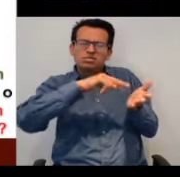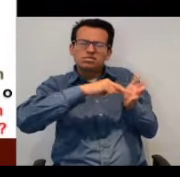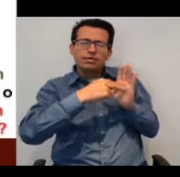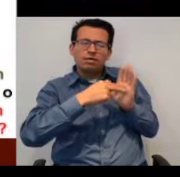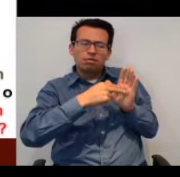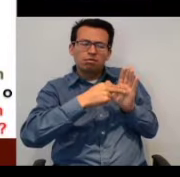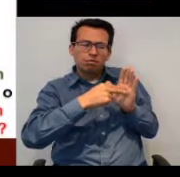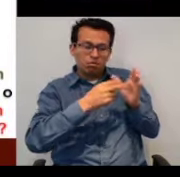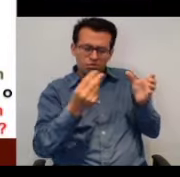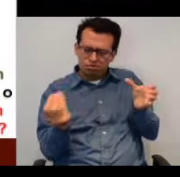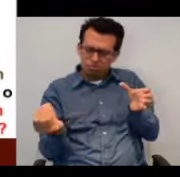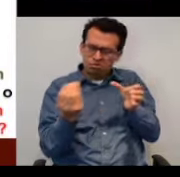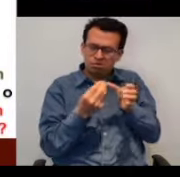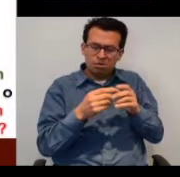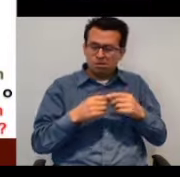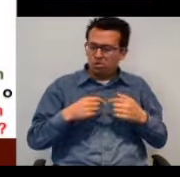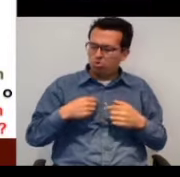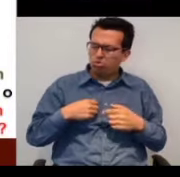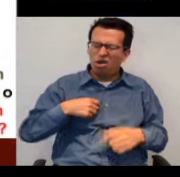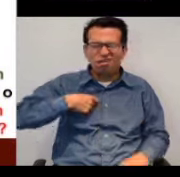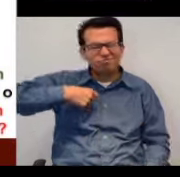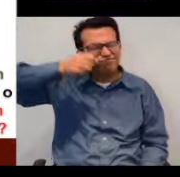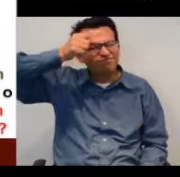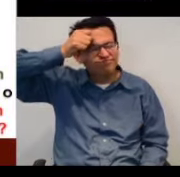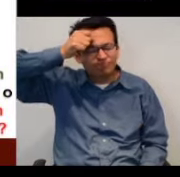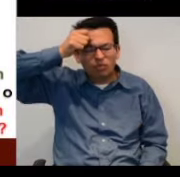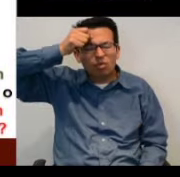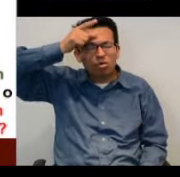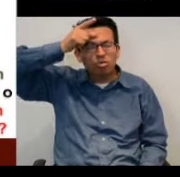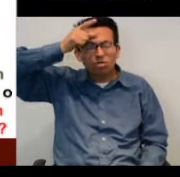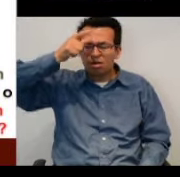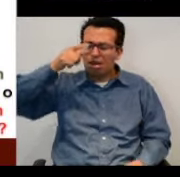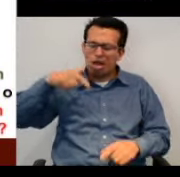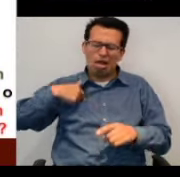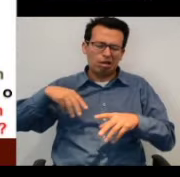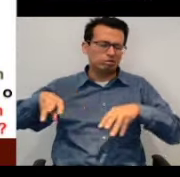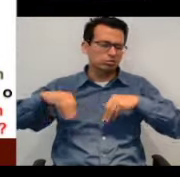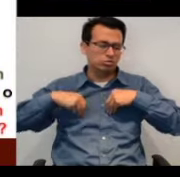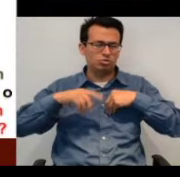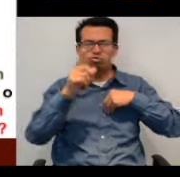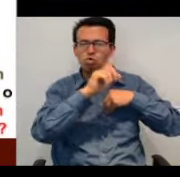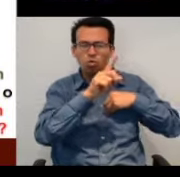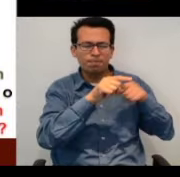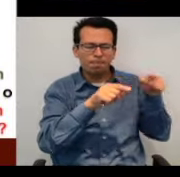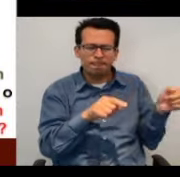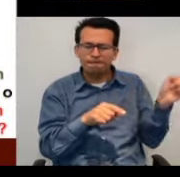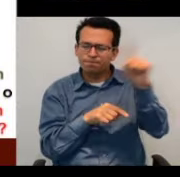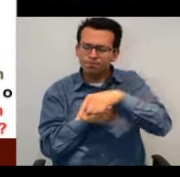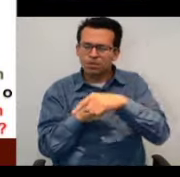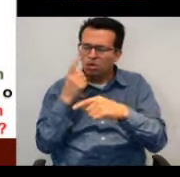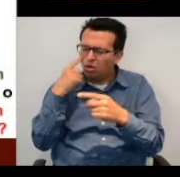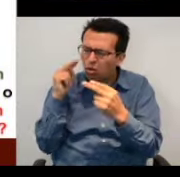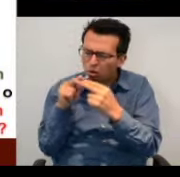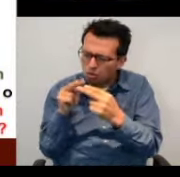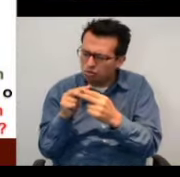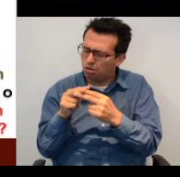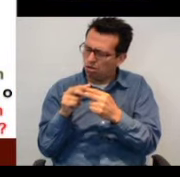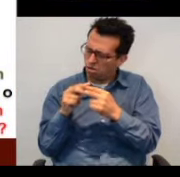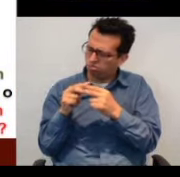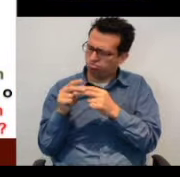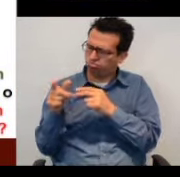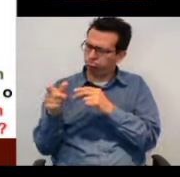diversidad, sino a conocerla a partir de conceptos claves basados en un enfoque de derechos. Estos conceptos